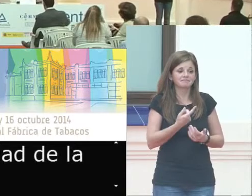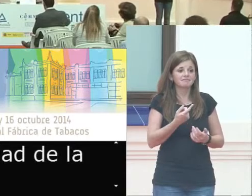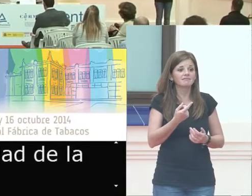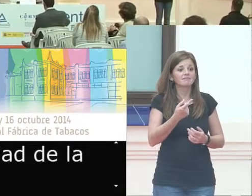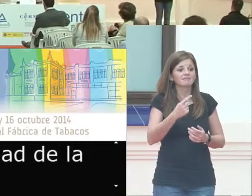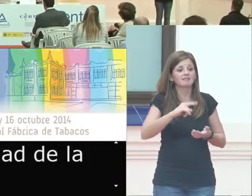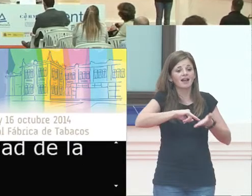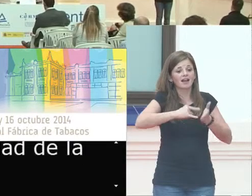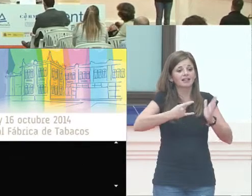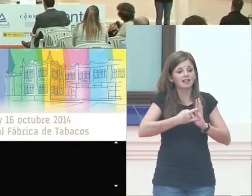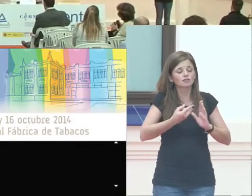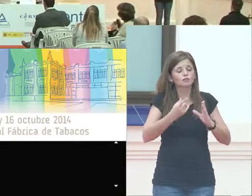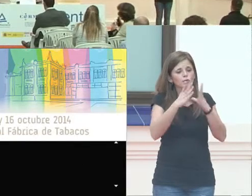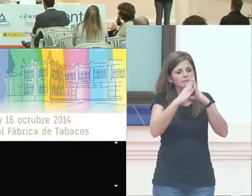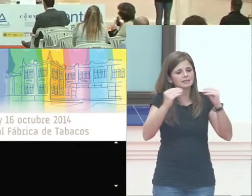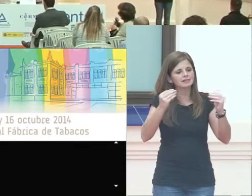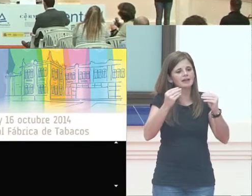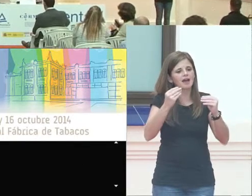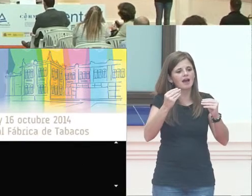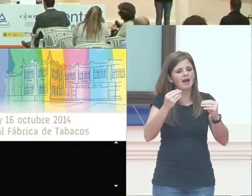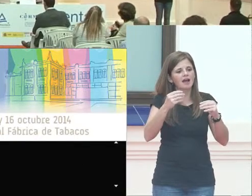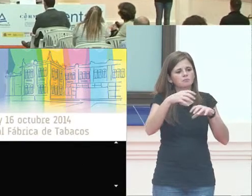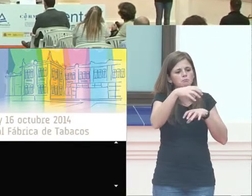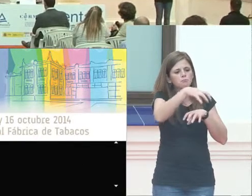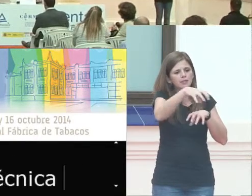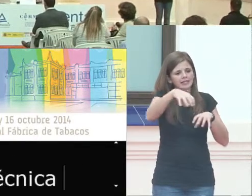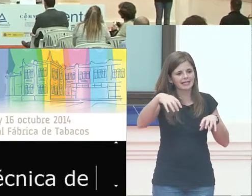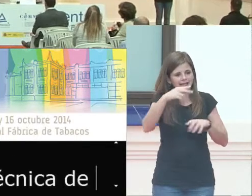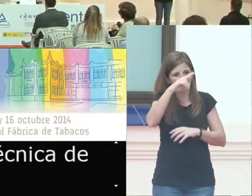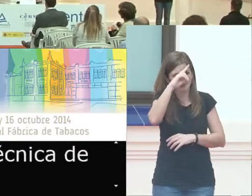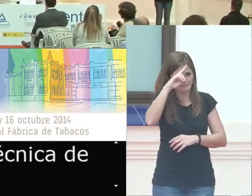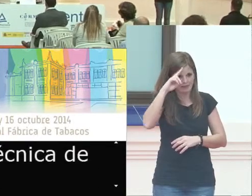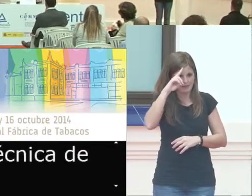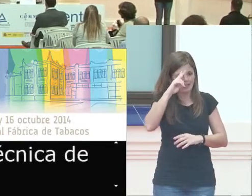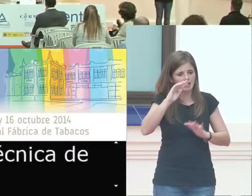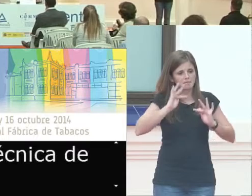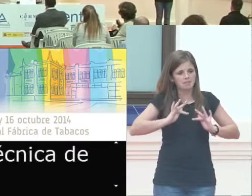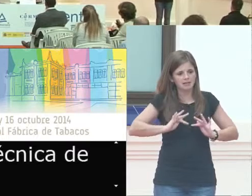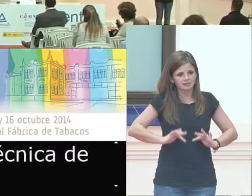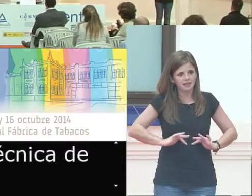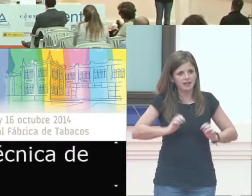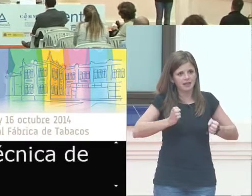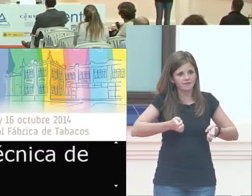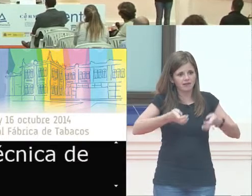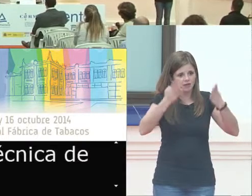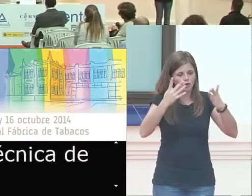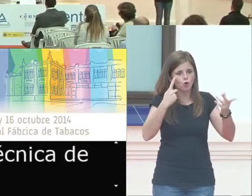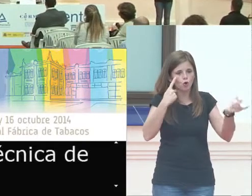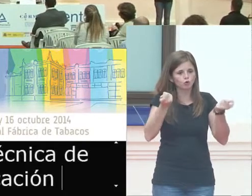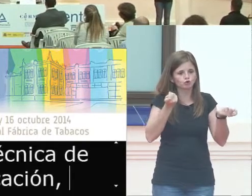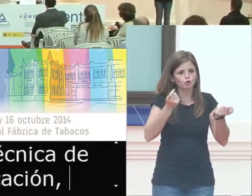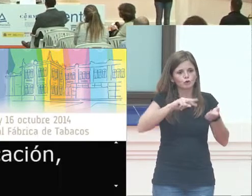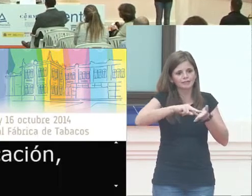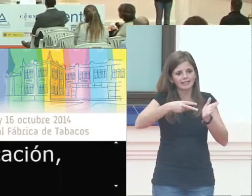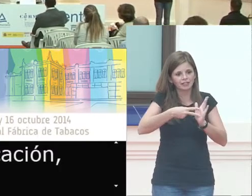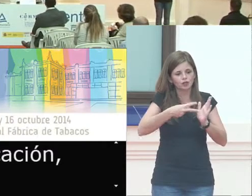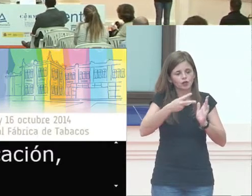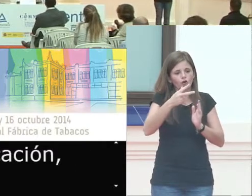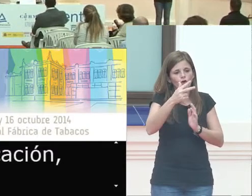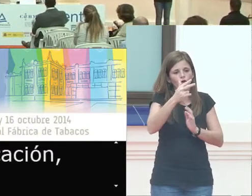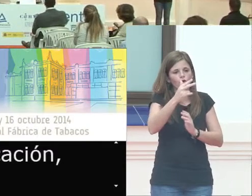la Universidad Politécnica de Madrid, máster en gestión de la edificación, rehabilitación y control técnico por el